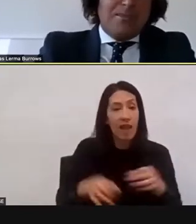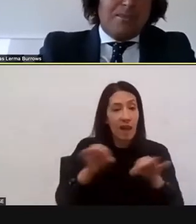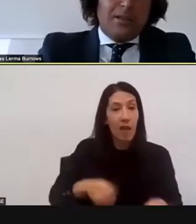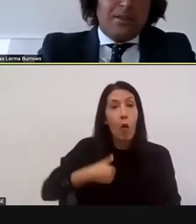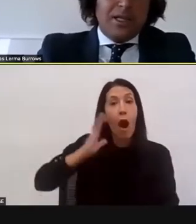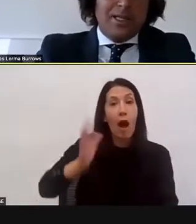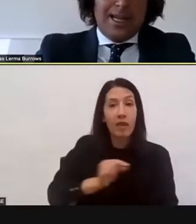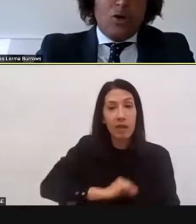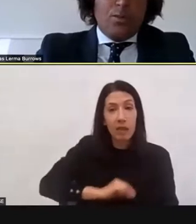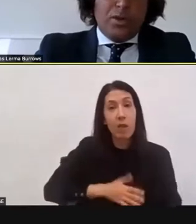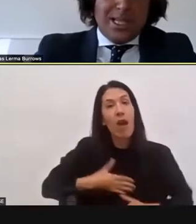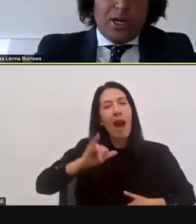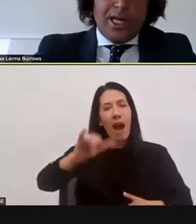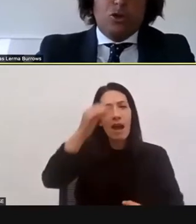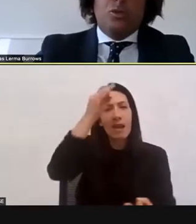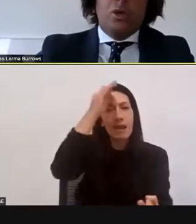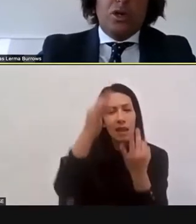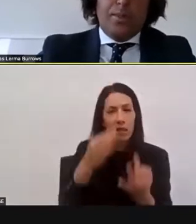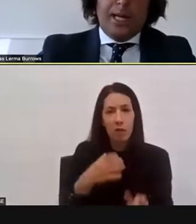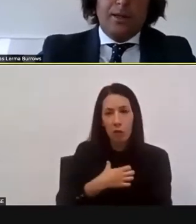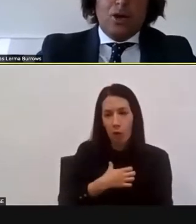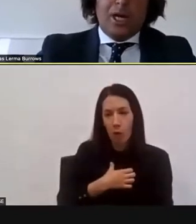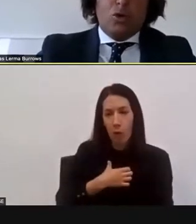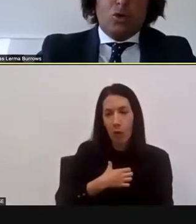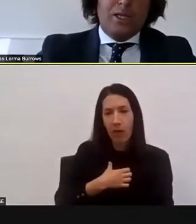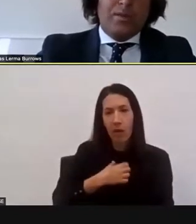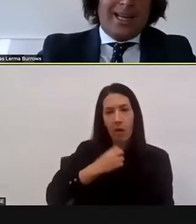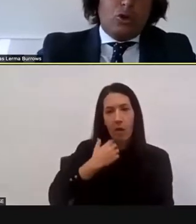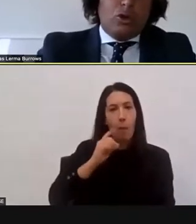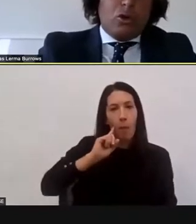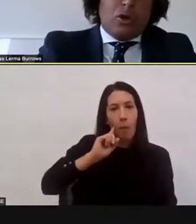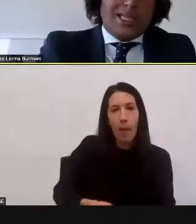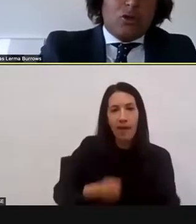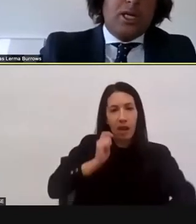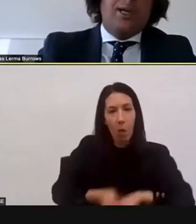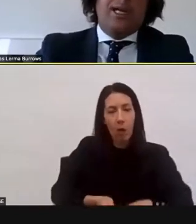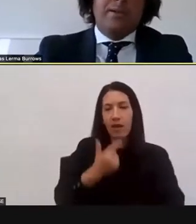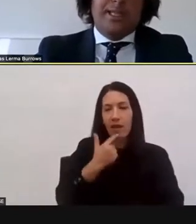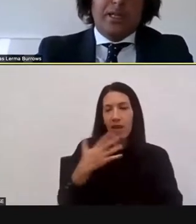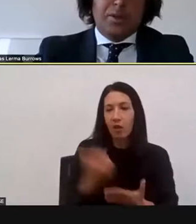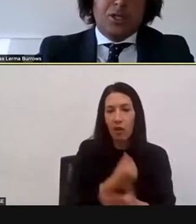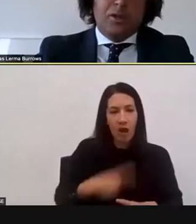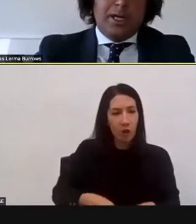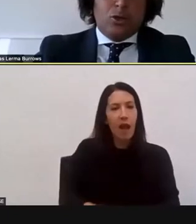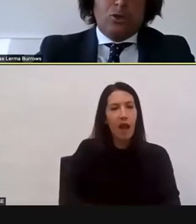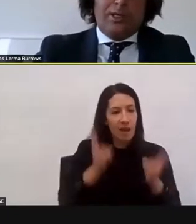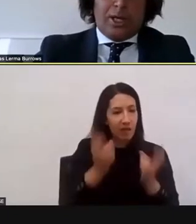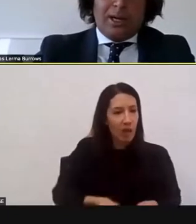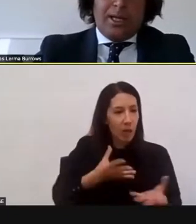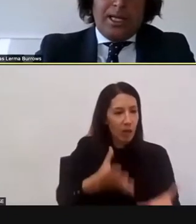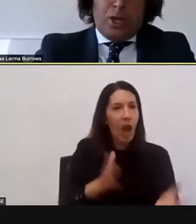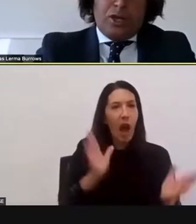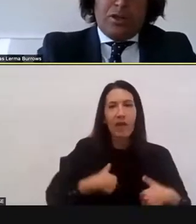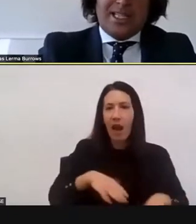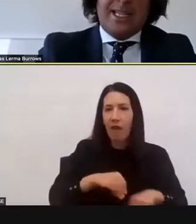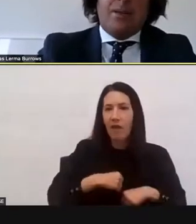Existen matices que no pueden ser orillados por el juez penal con el argumento de que no todo lo que es acogible en la libertad de expresión resulta intolerable y